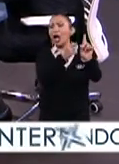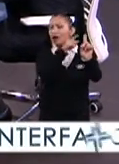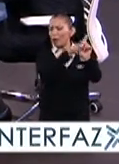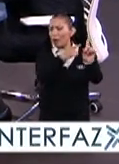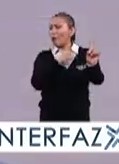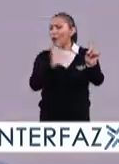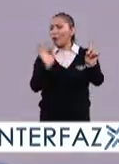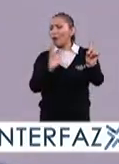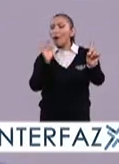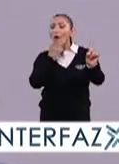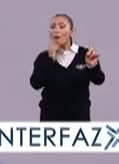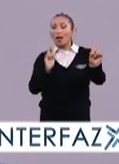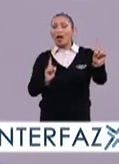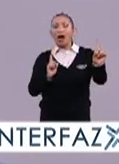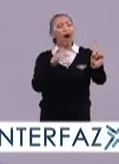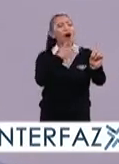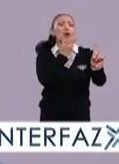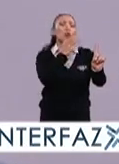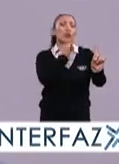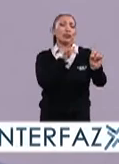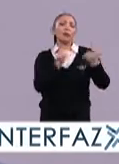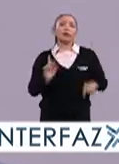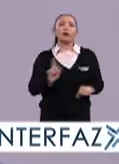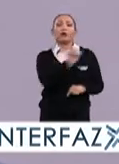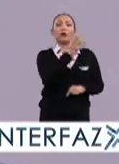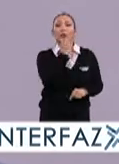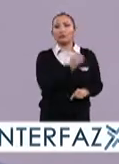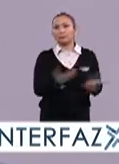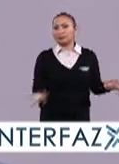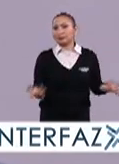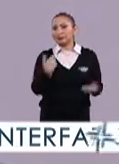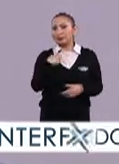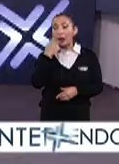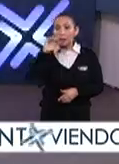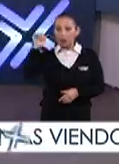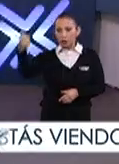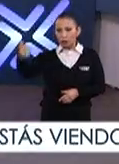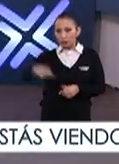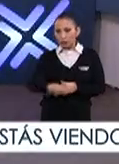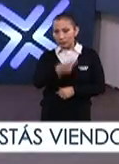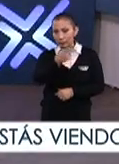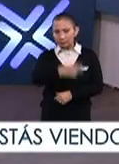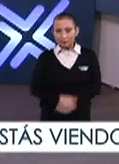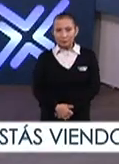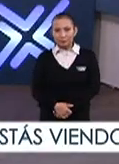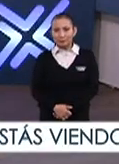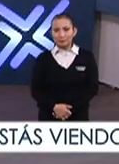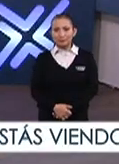empoderar a mujeres para que cada vez sean las que ocupen estos cargos de decisión importantes. Perfecto, vamos a ver la siguiente pregunta.